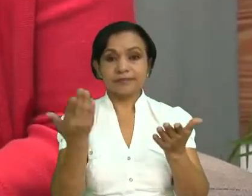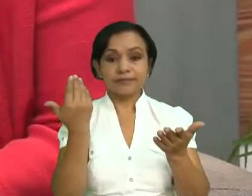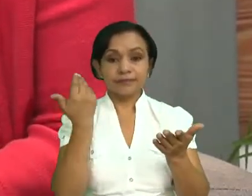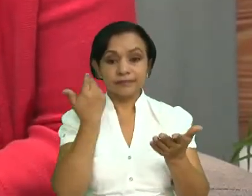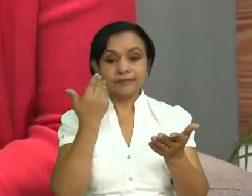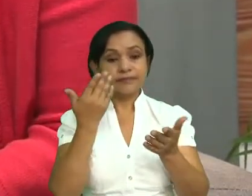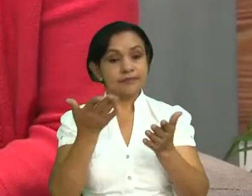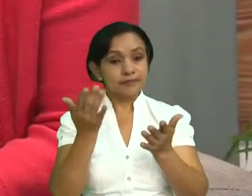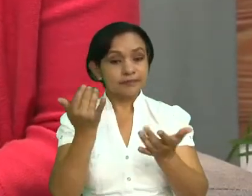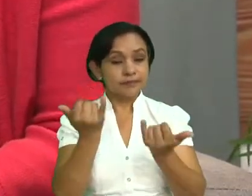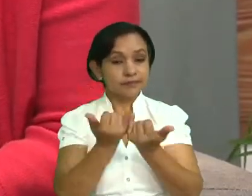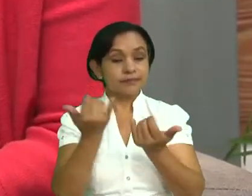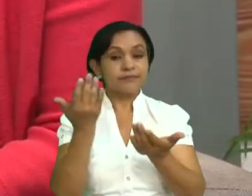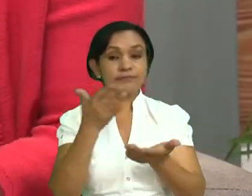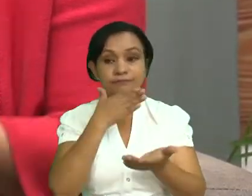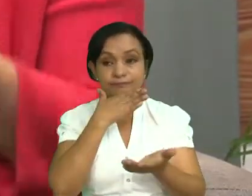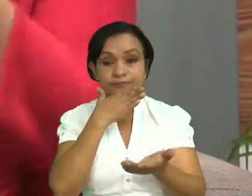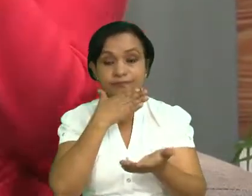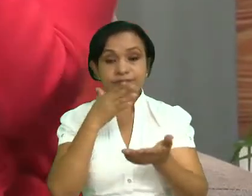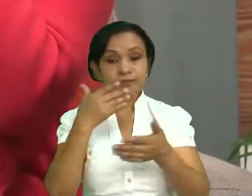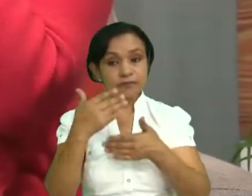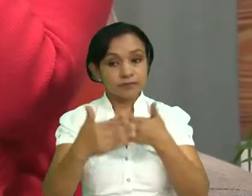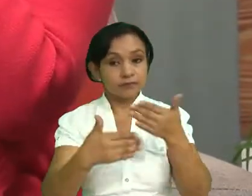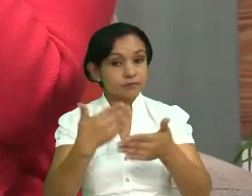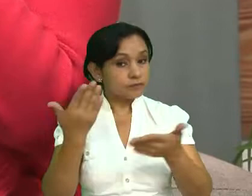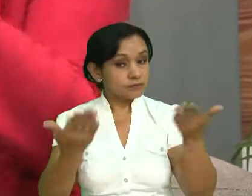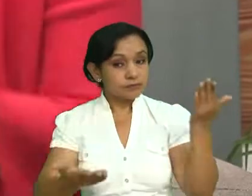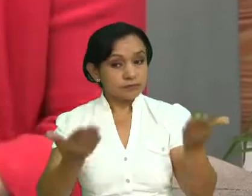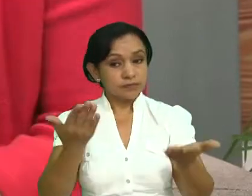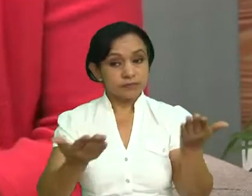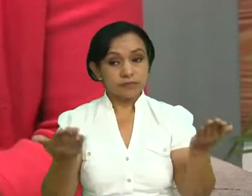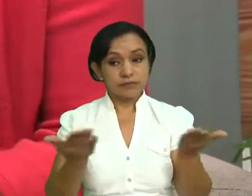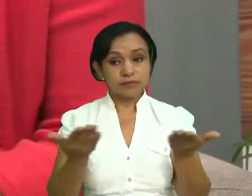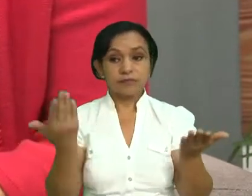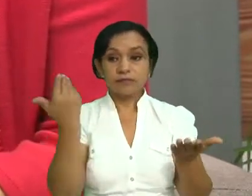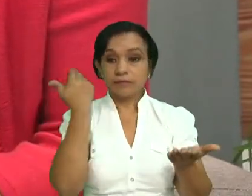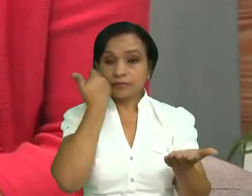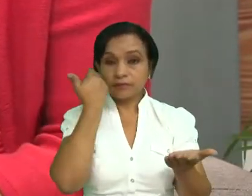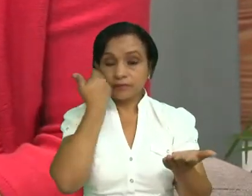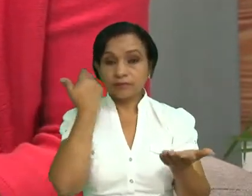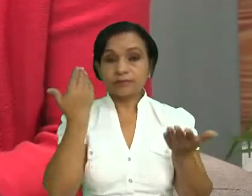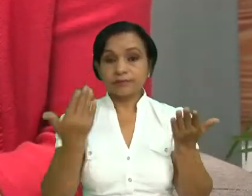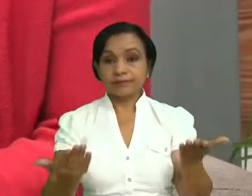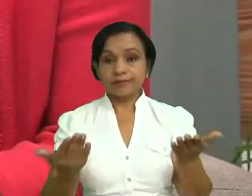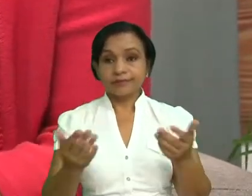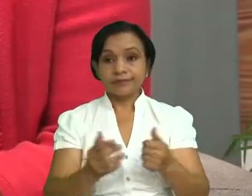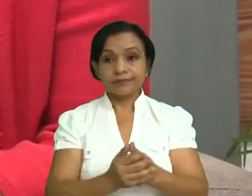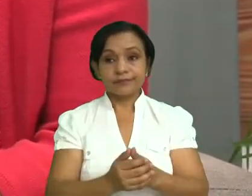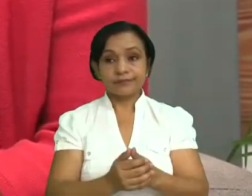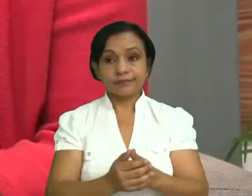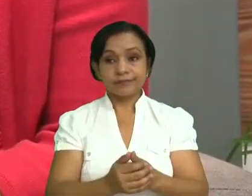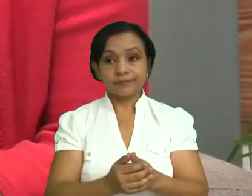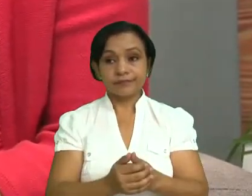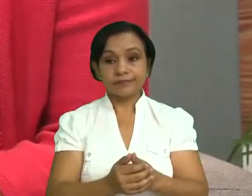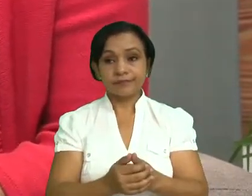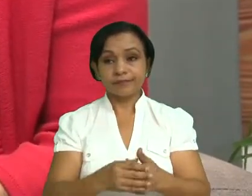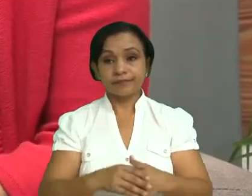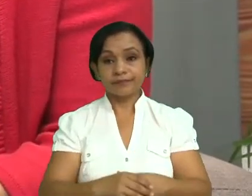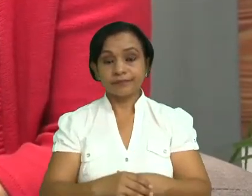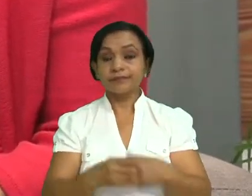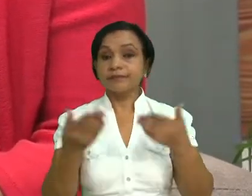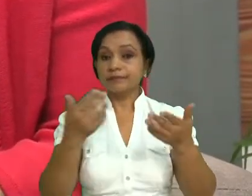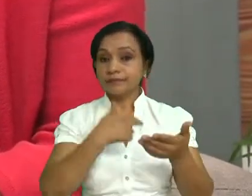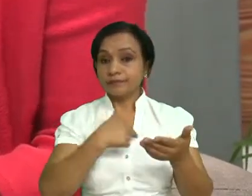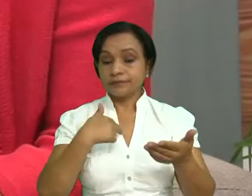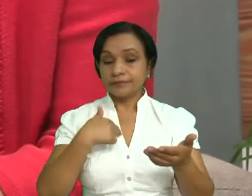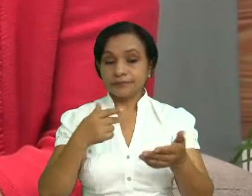que tengan alguna dificultad o a un proceso de enfermedad. Y eso es la